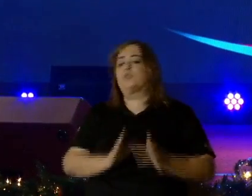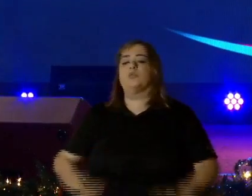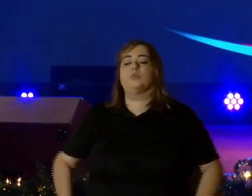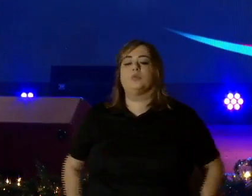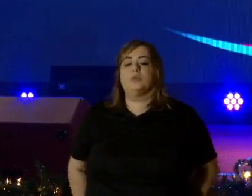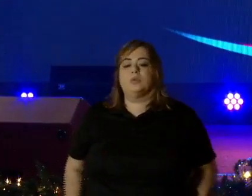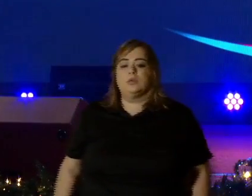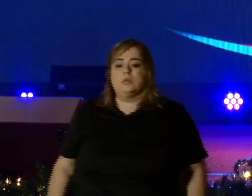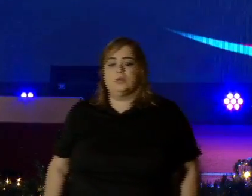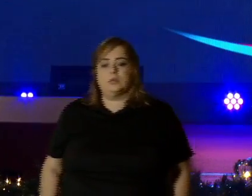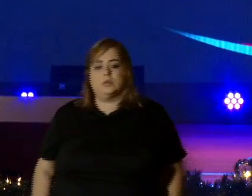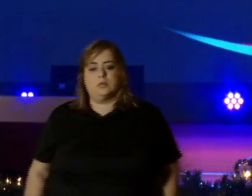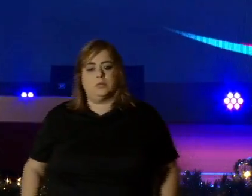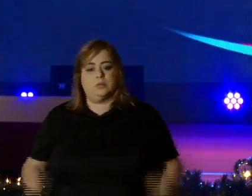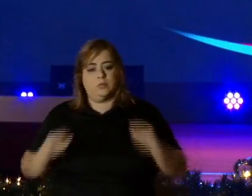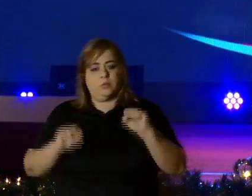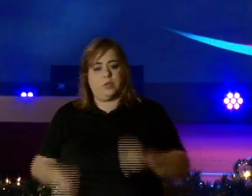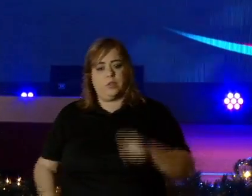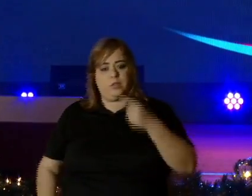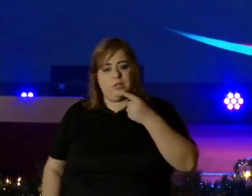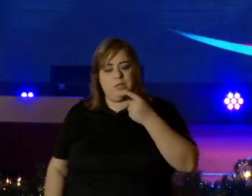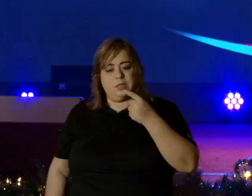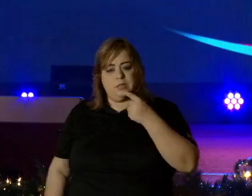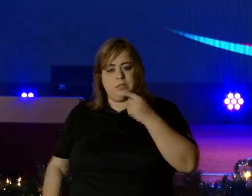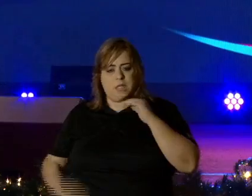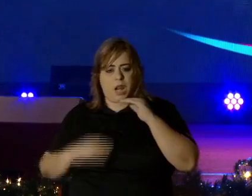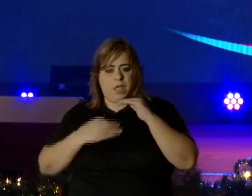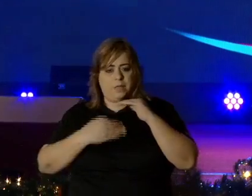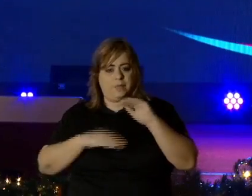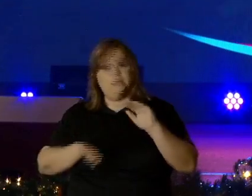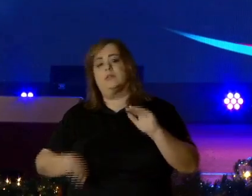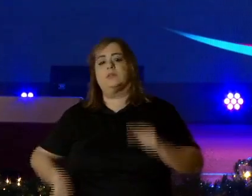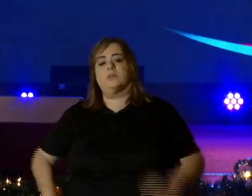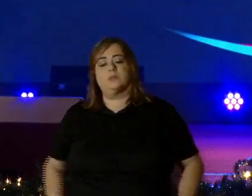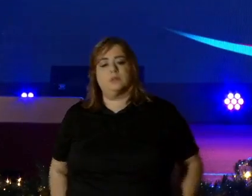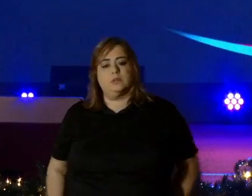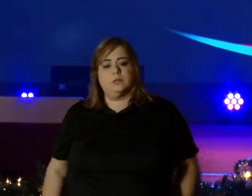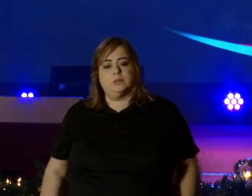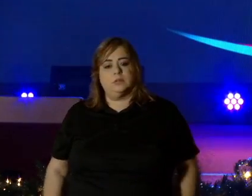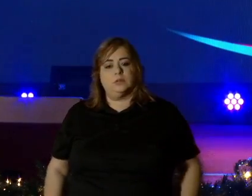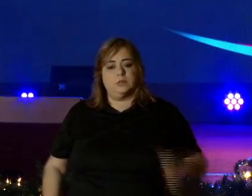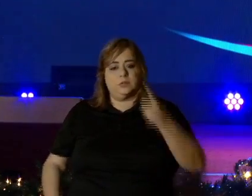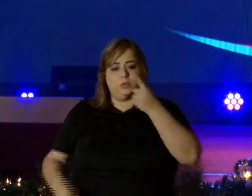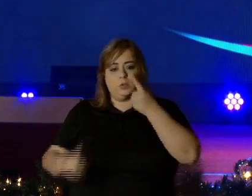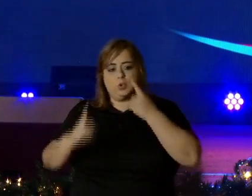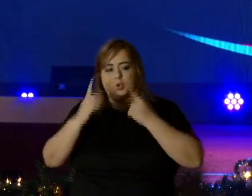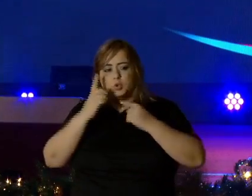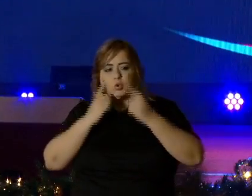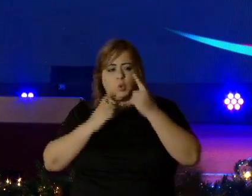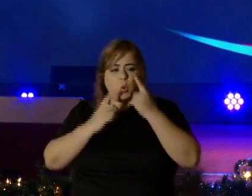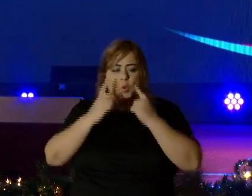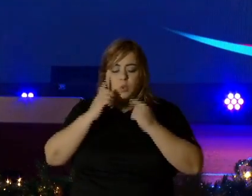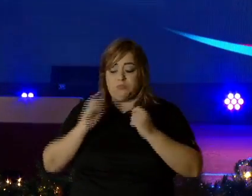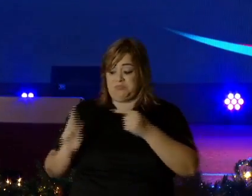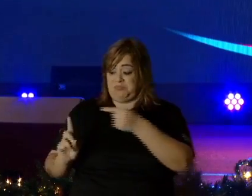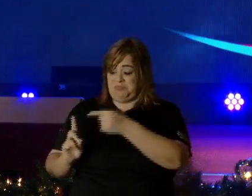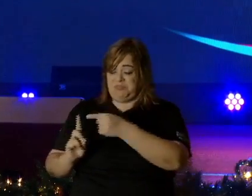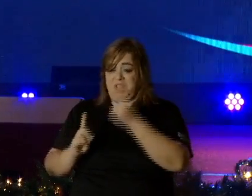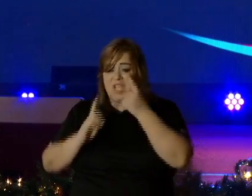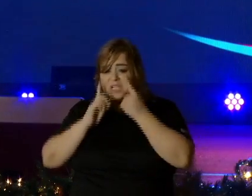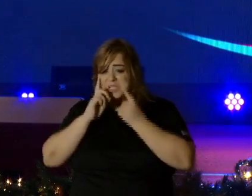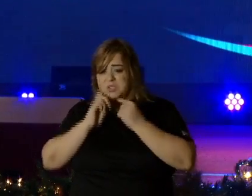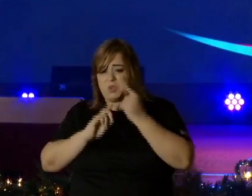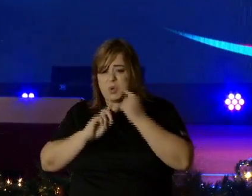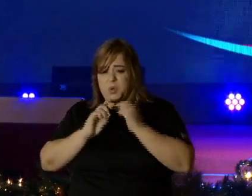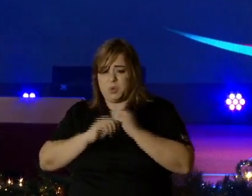puedo decir muchas cosas de eso, pero me voy a limitar a decir que lloró al ver toda la tristeza que